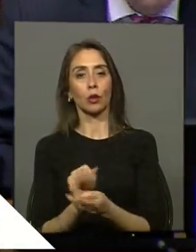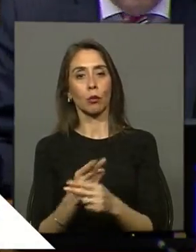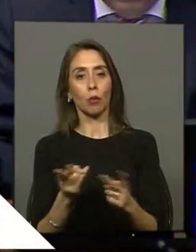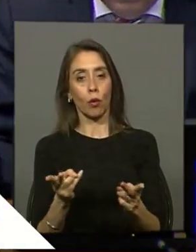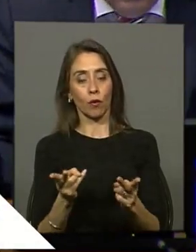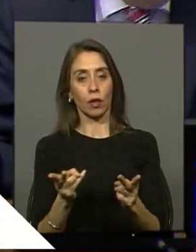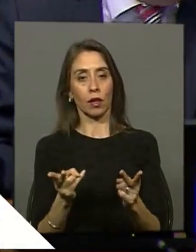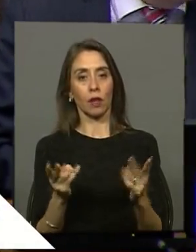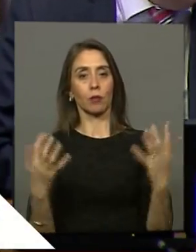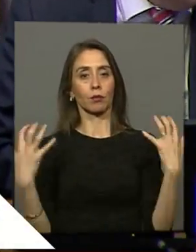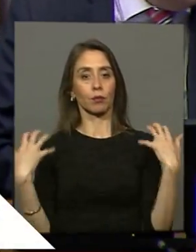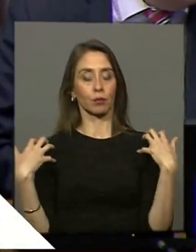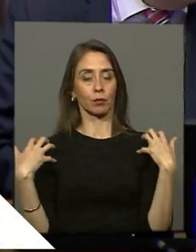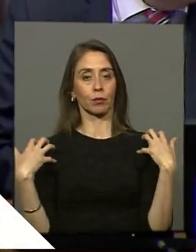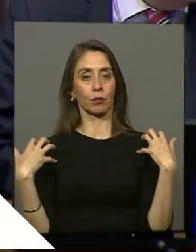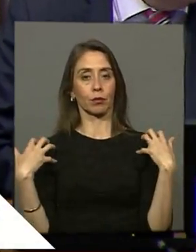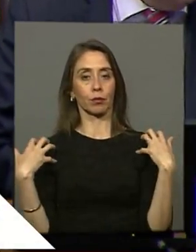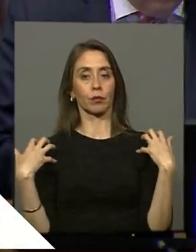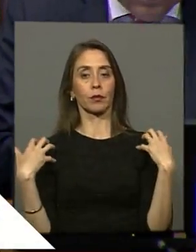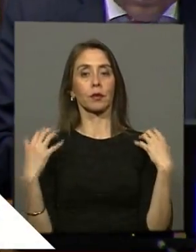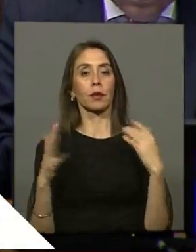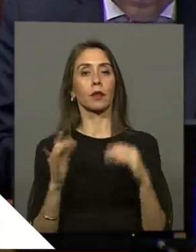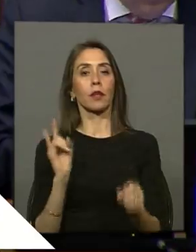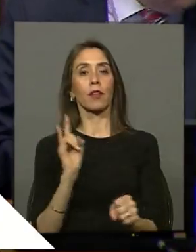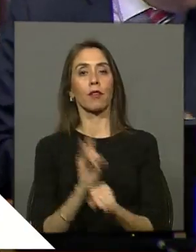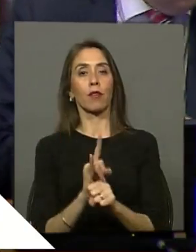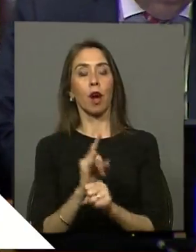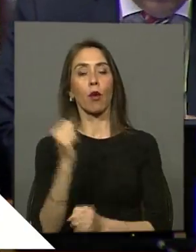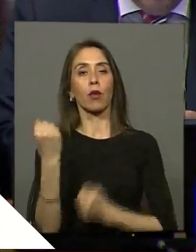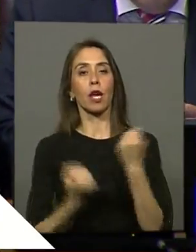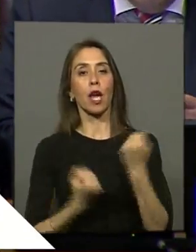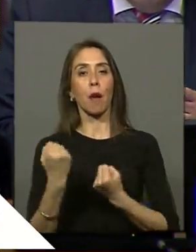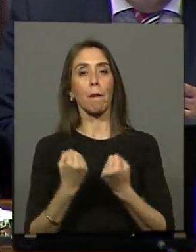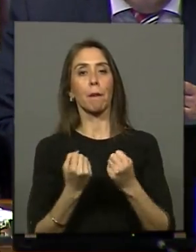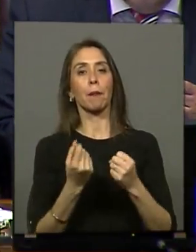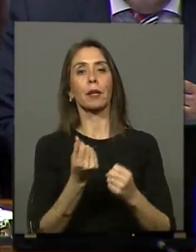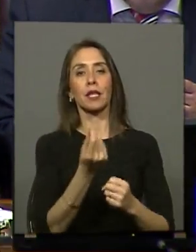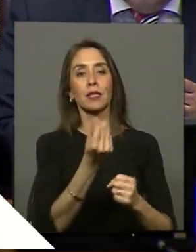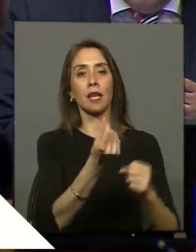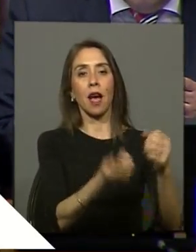competentes en relación al eventual fraude de empresas de inversión